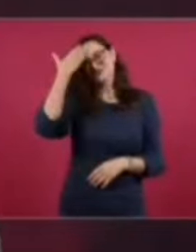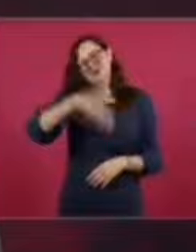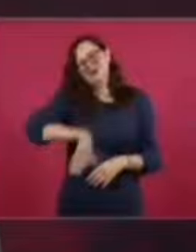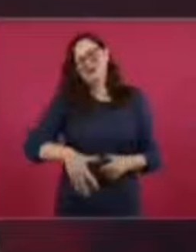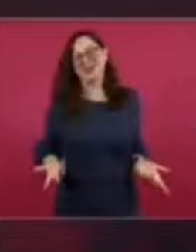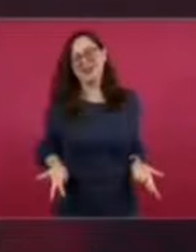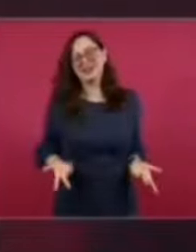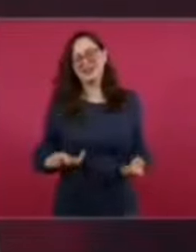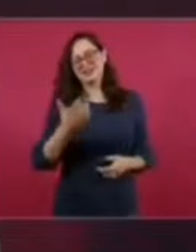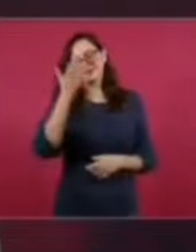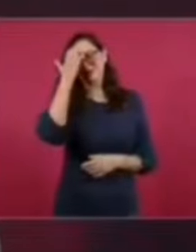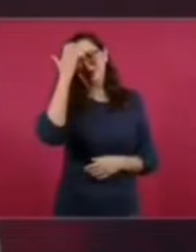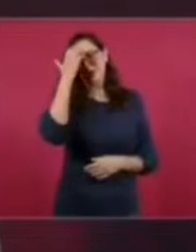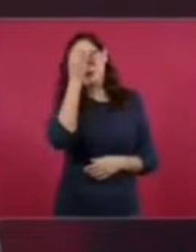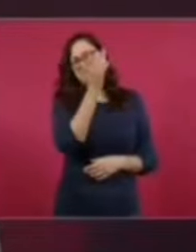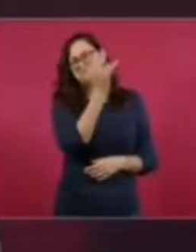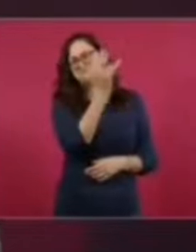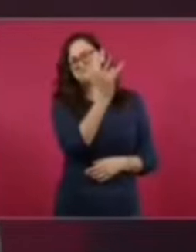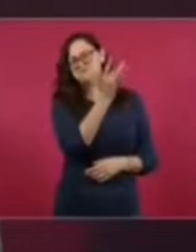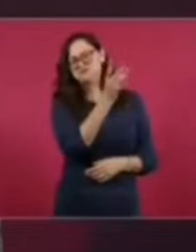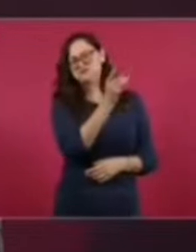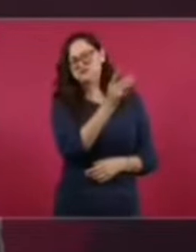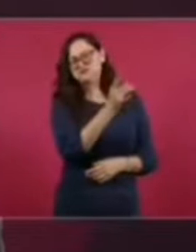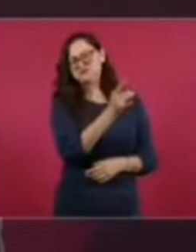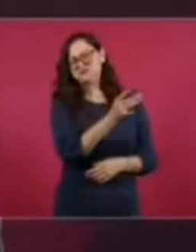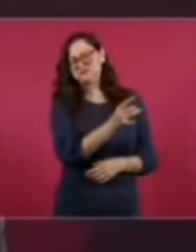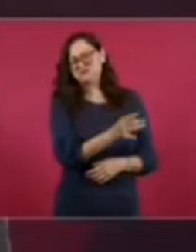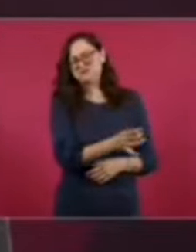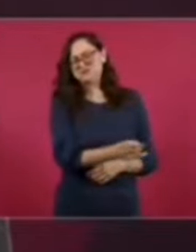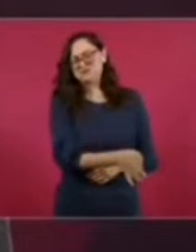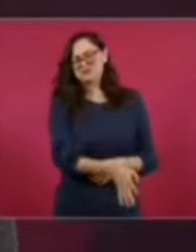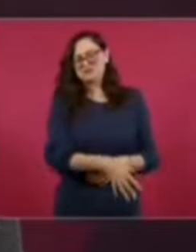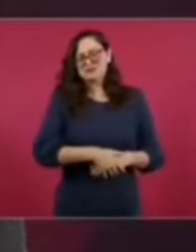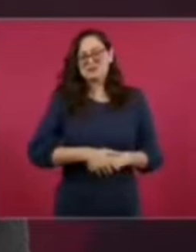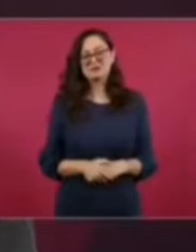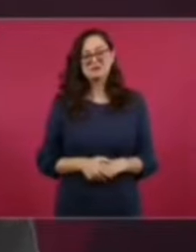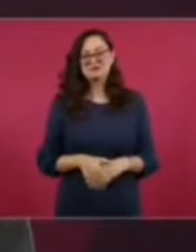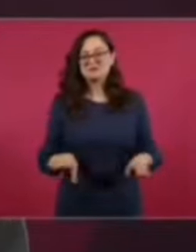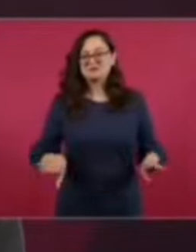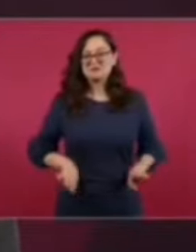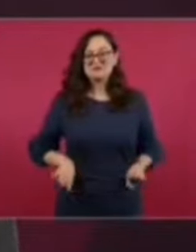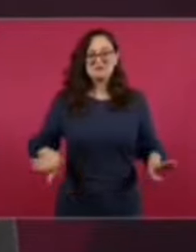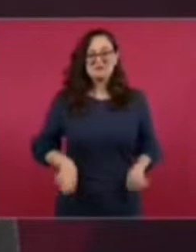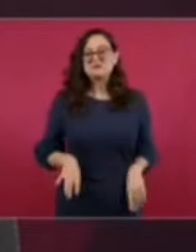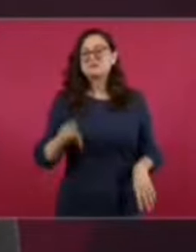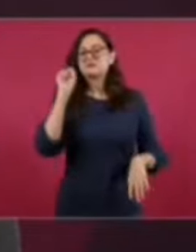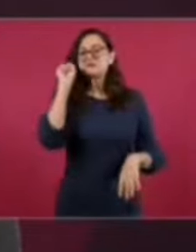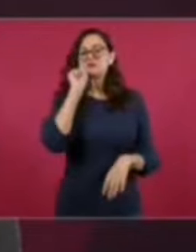es que los conozco de tiempo atrás. No cambian.